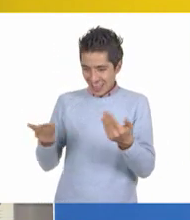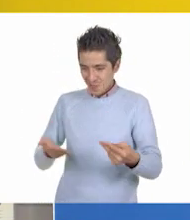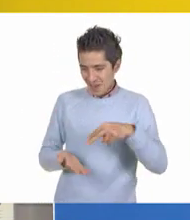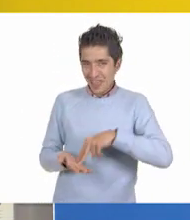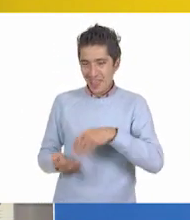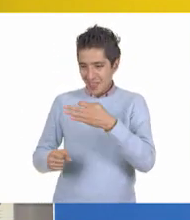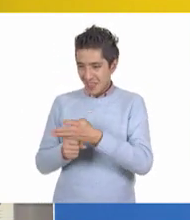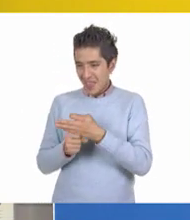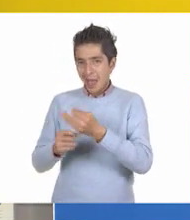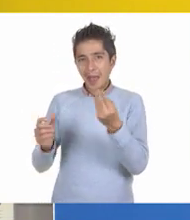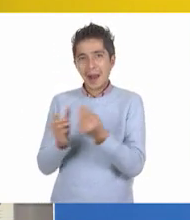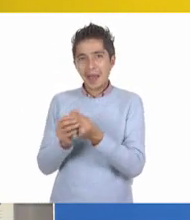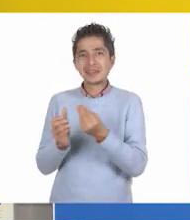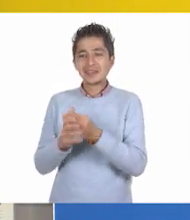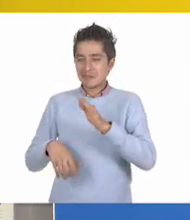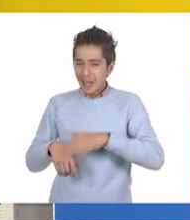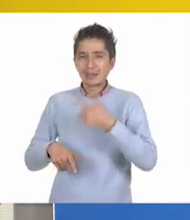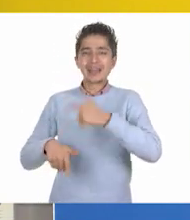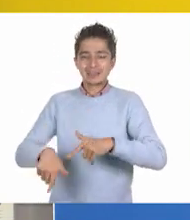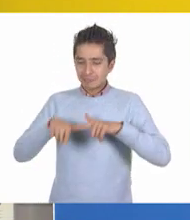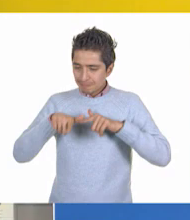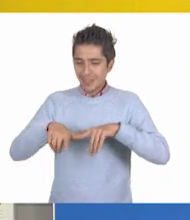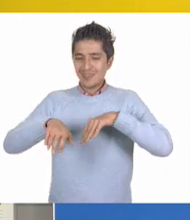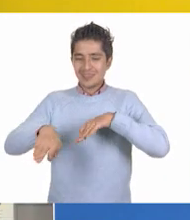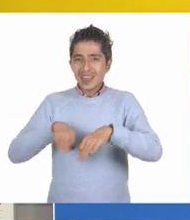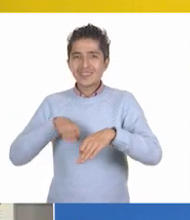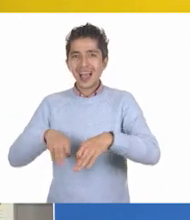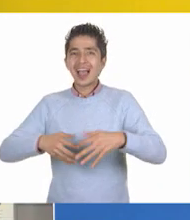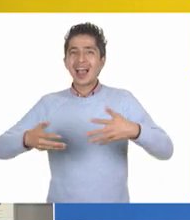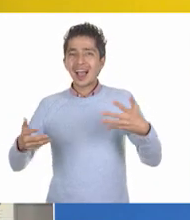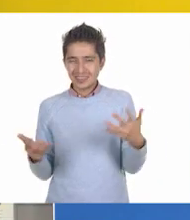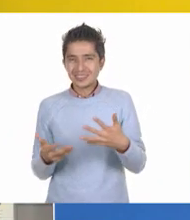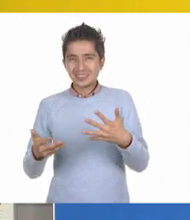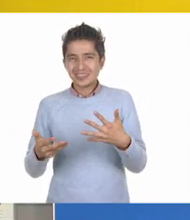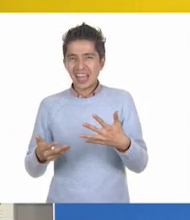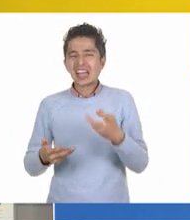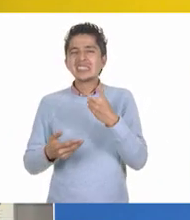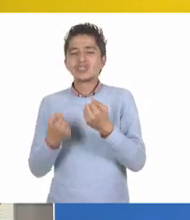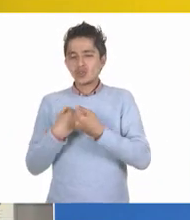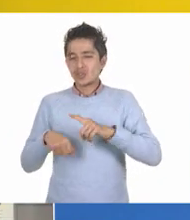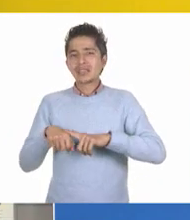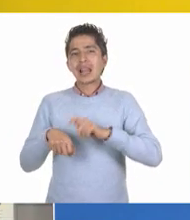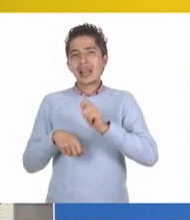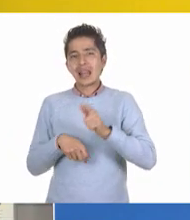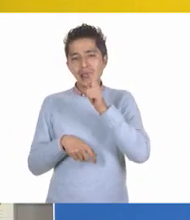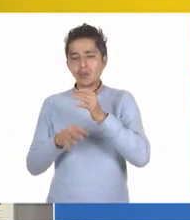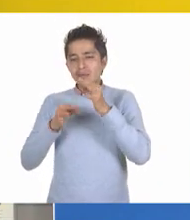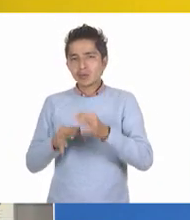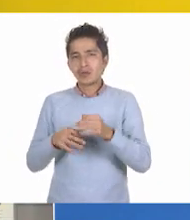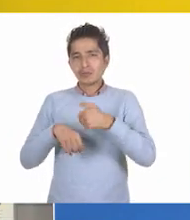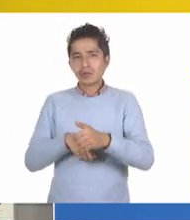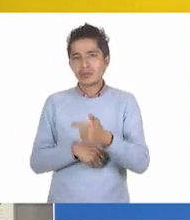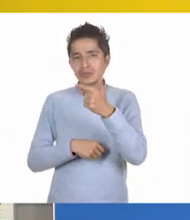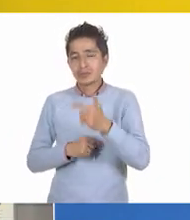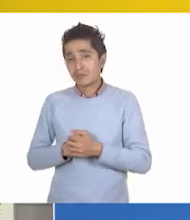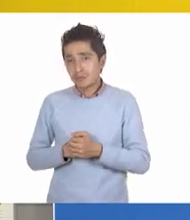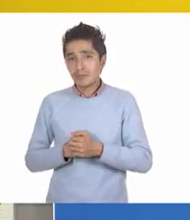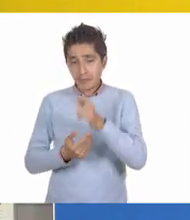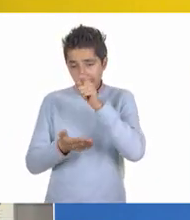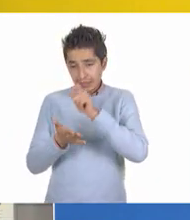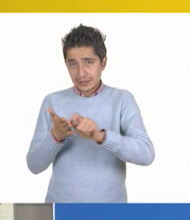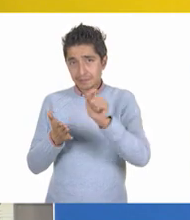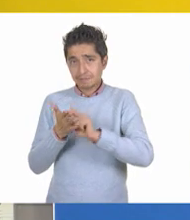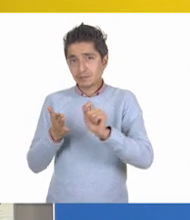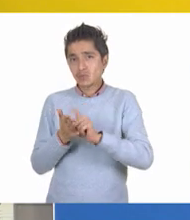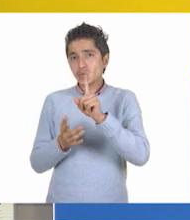clase más para continuar el trabajo que hemos venido realizando para nuestra práctica social del lenguaje número 7, escribir un